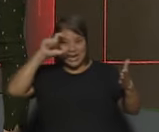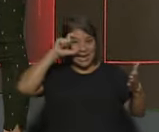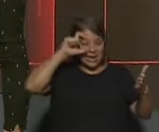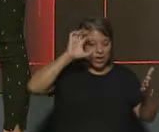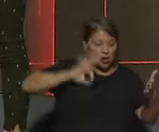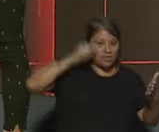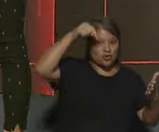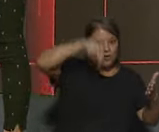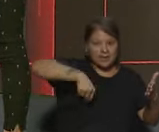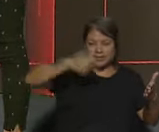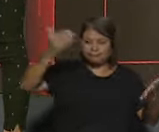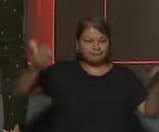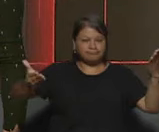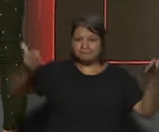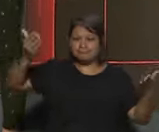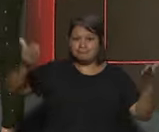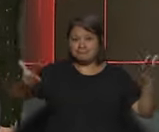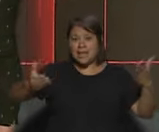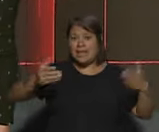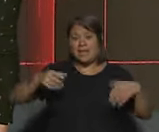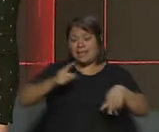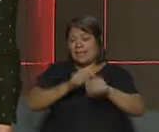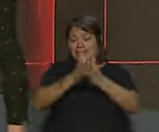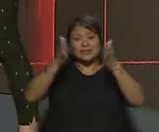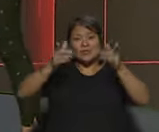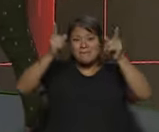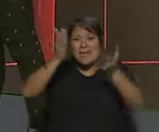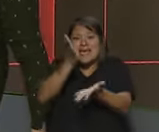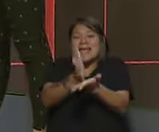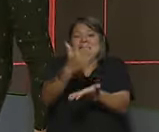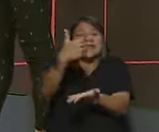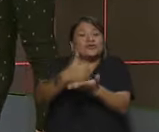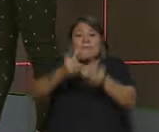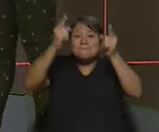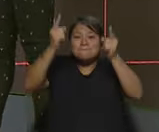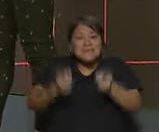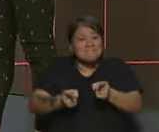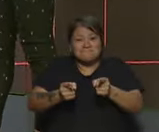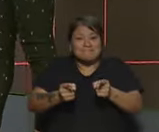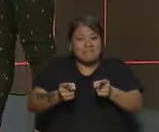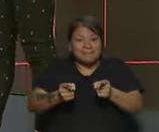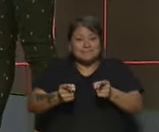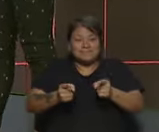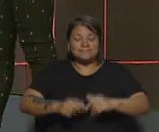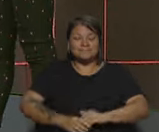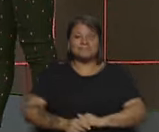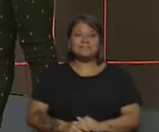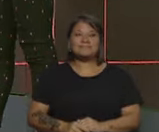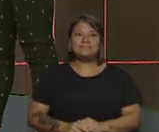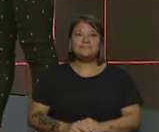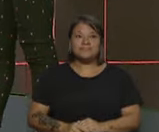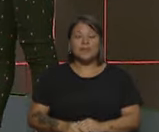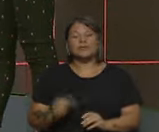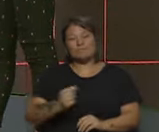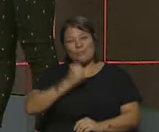Cuánto cuesta una naranja en enero de la misma estación y tal vez de la misma planta que provocó esa misma naranja por eso